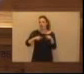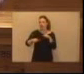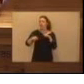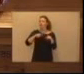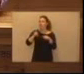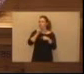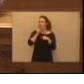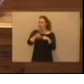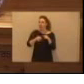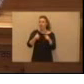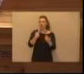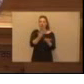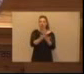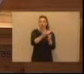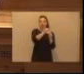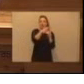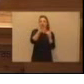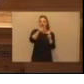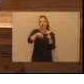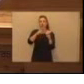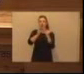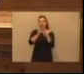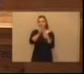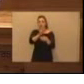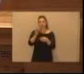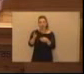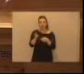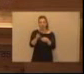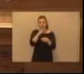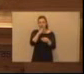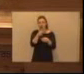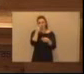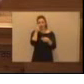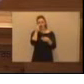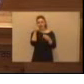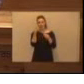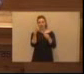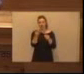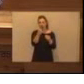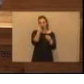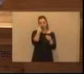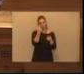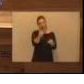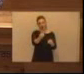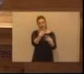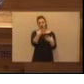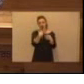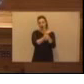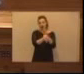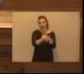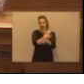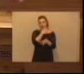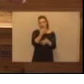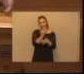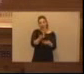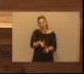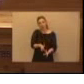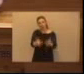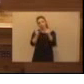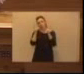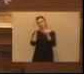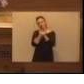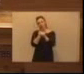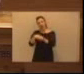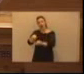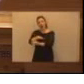pediría tanto aforo ya al Partido Popular, en esta unión temporal de intereses que tienen, que me parece interesante, que dejen trabajar al Gobierno, algo que no hicieron